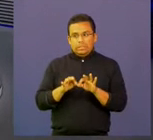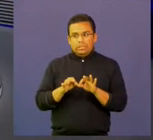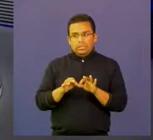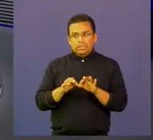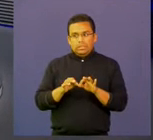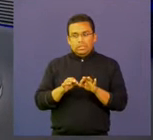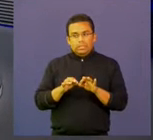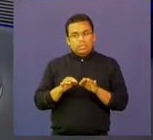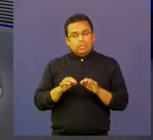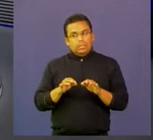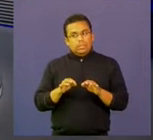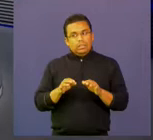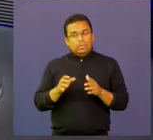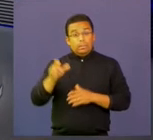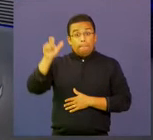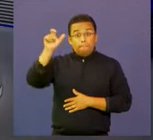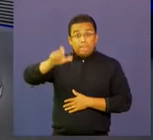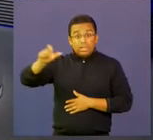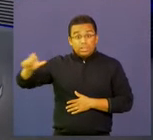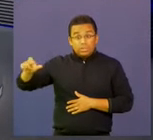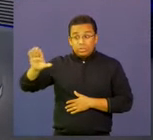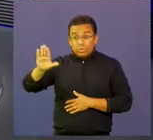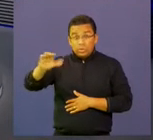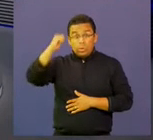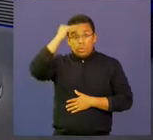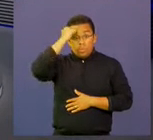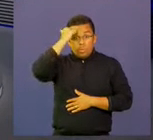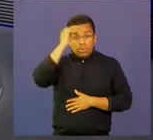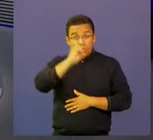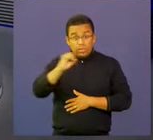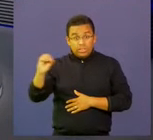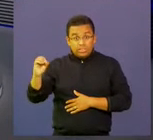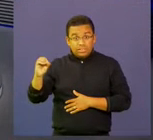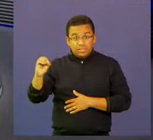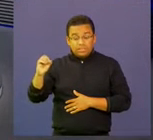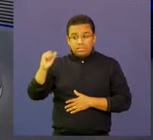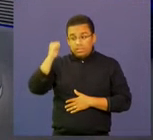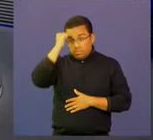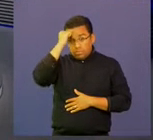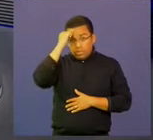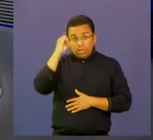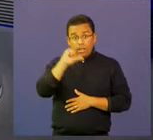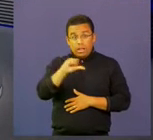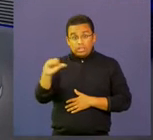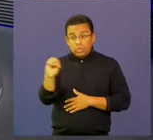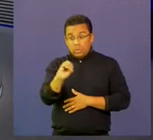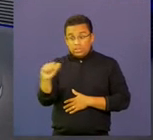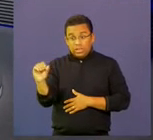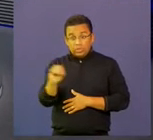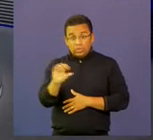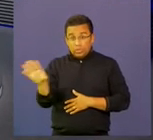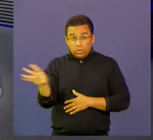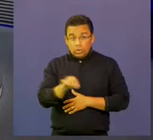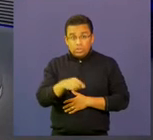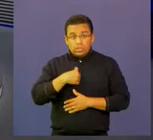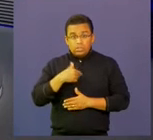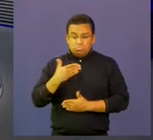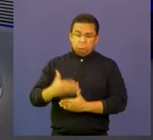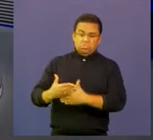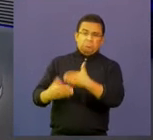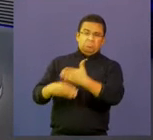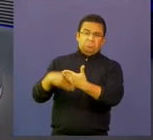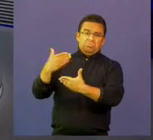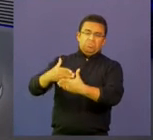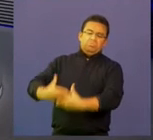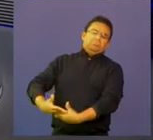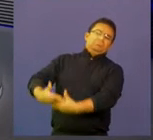tienen los maestros, las maestras que nos están escuchando para empezar a bajar esas barreras, para empezar a tumbar esas